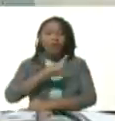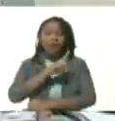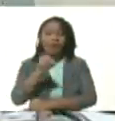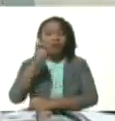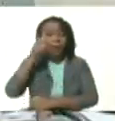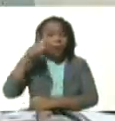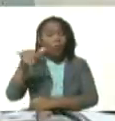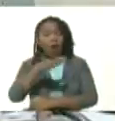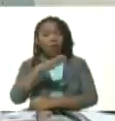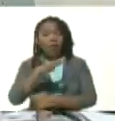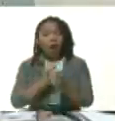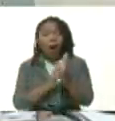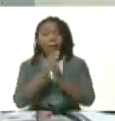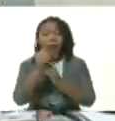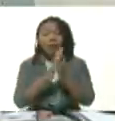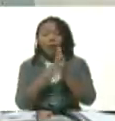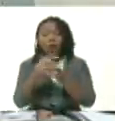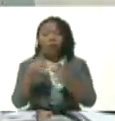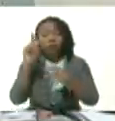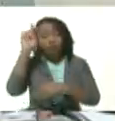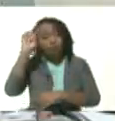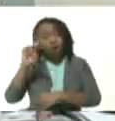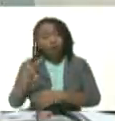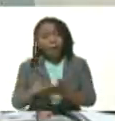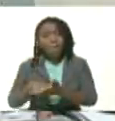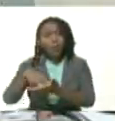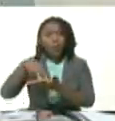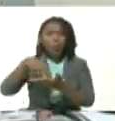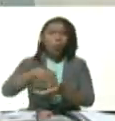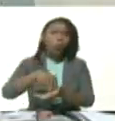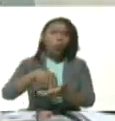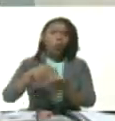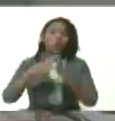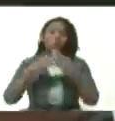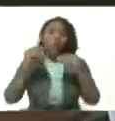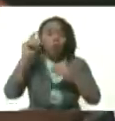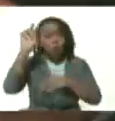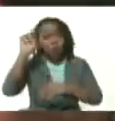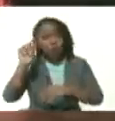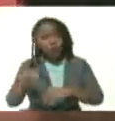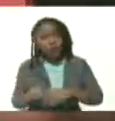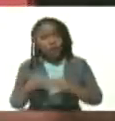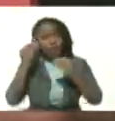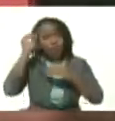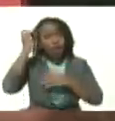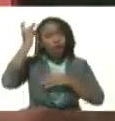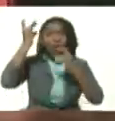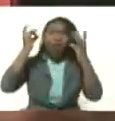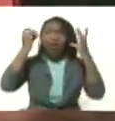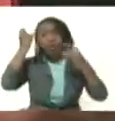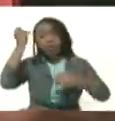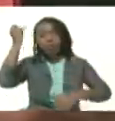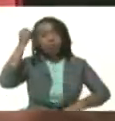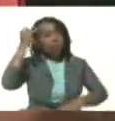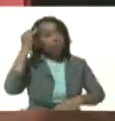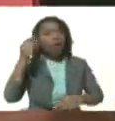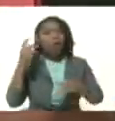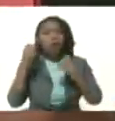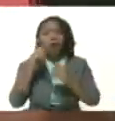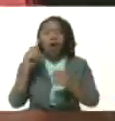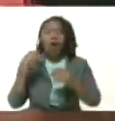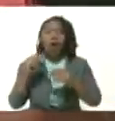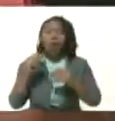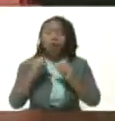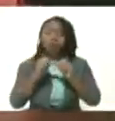pueblo emprendedor que todos los días se levanta, que todos los días crea, que todos los días está en constante